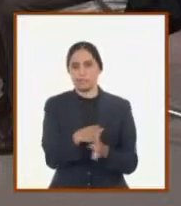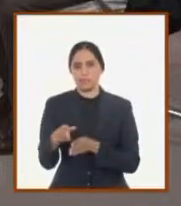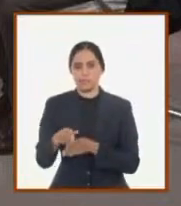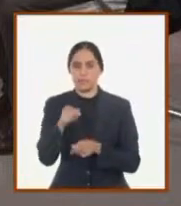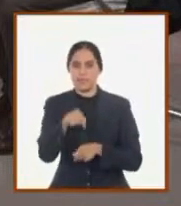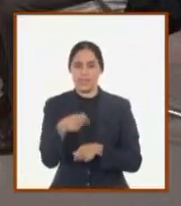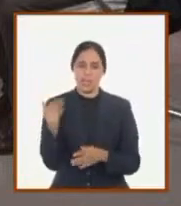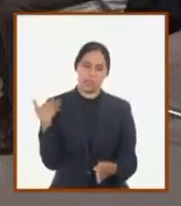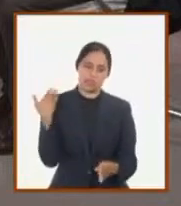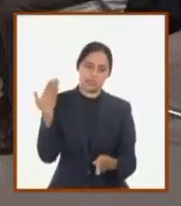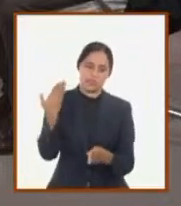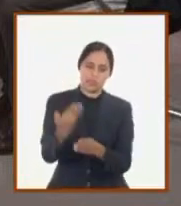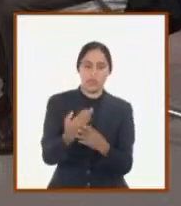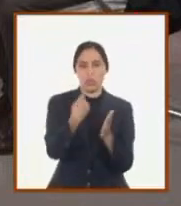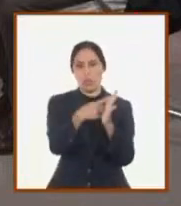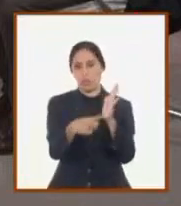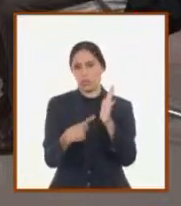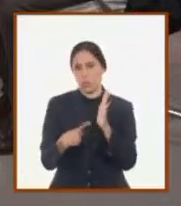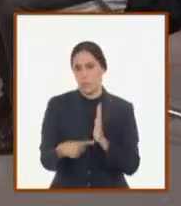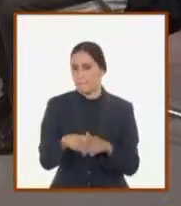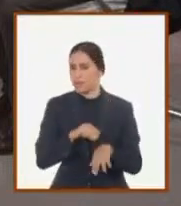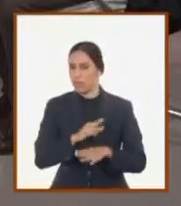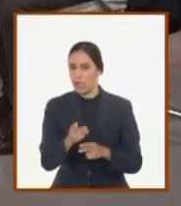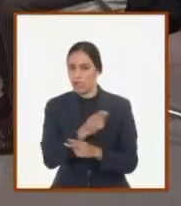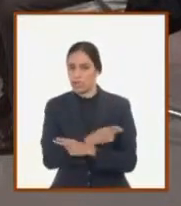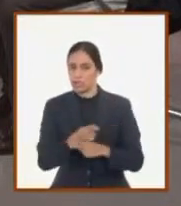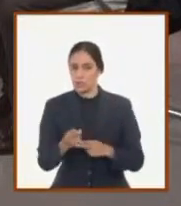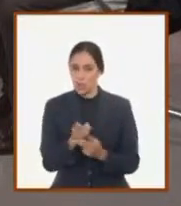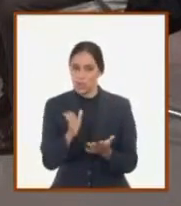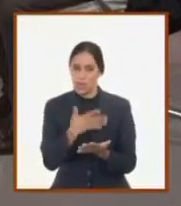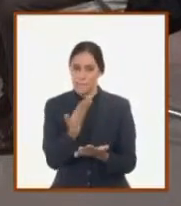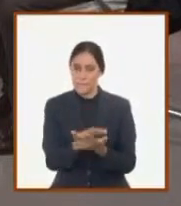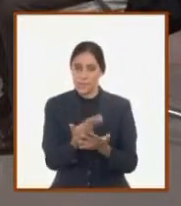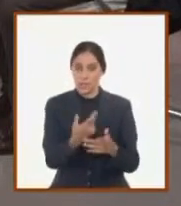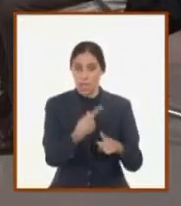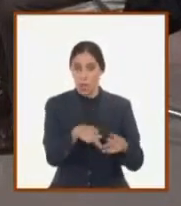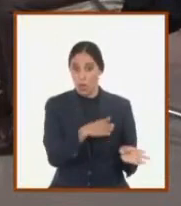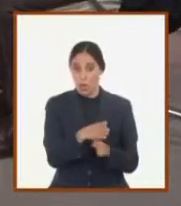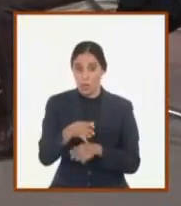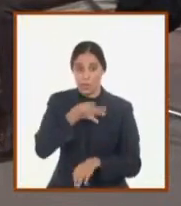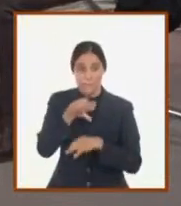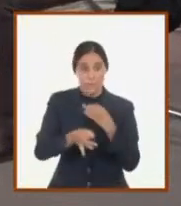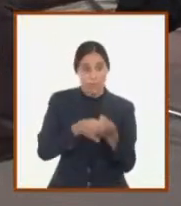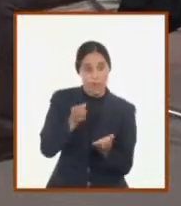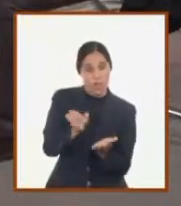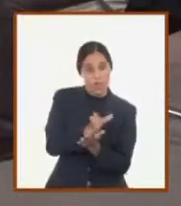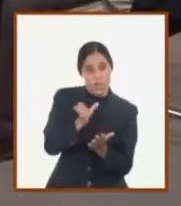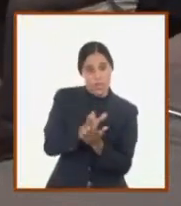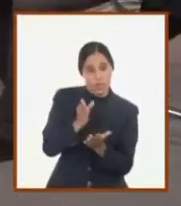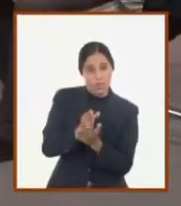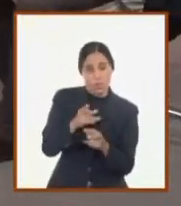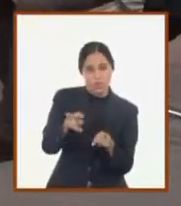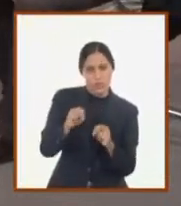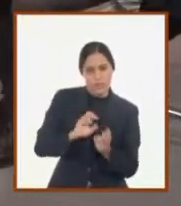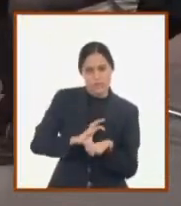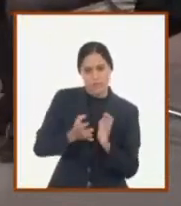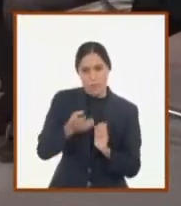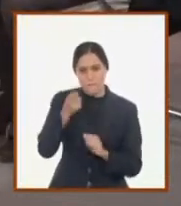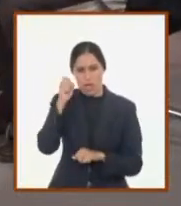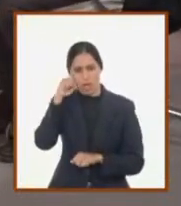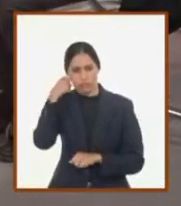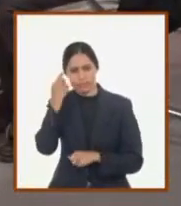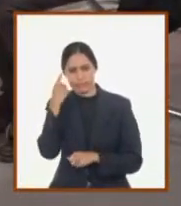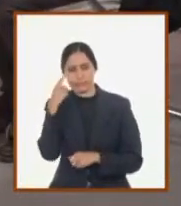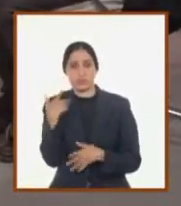de la de la editorial ahora hablar de los libros Bueno hay algunos que han marcado época como no no se puede hablar de todos los